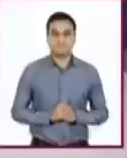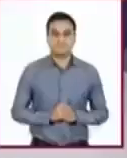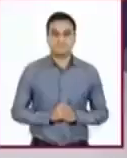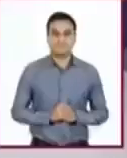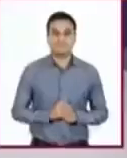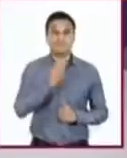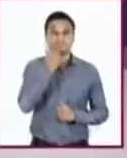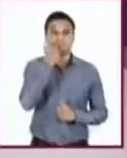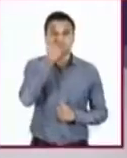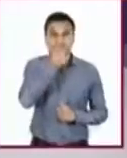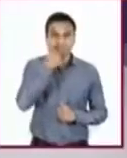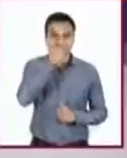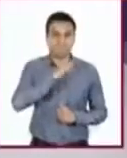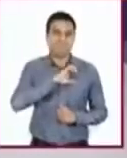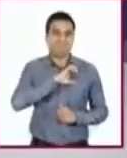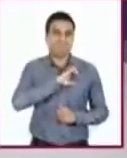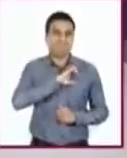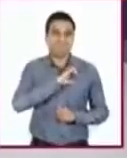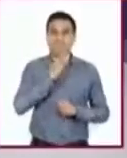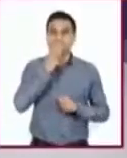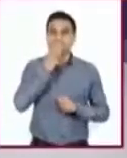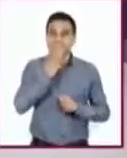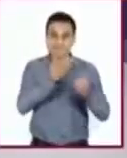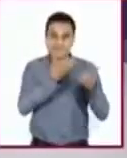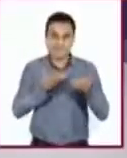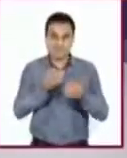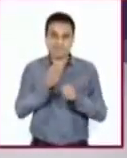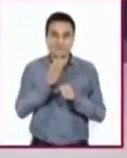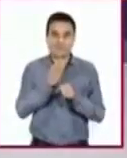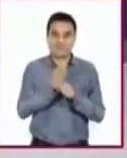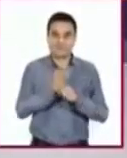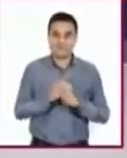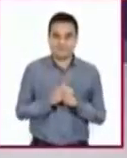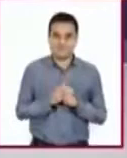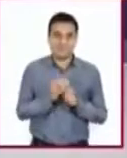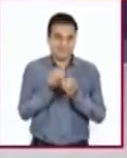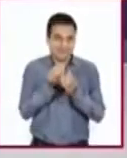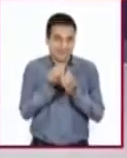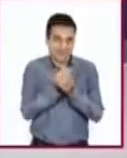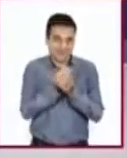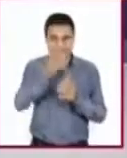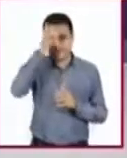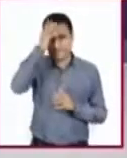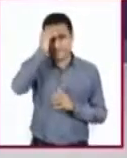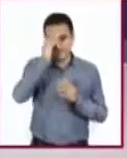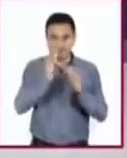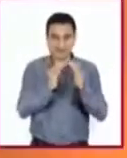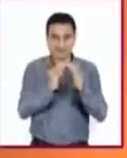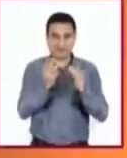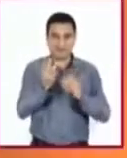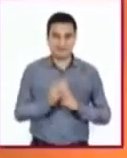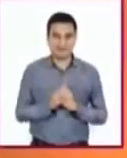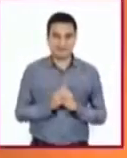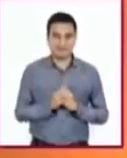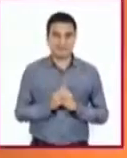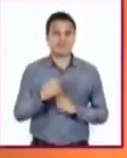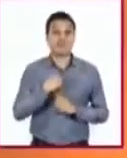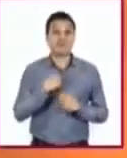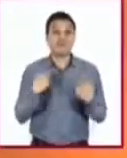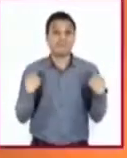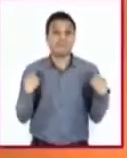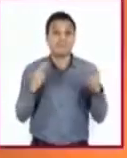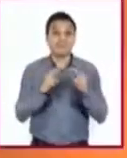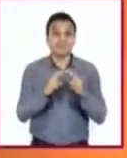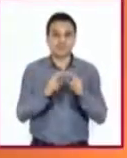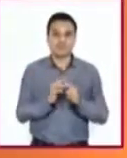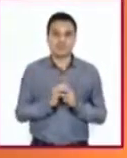Estimadas alumnas y alumnos, bienvenidas y bienvenidos a esta sesión de Aprende en Casa 3. Soy el profesor José